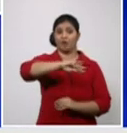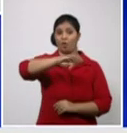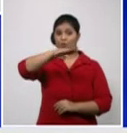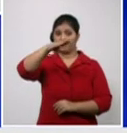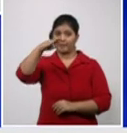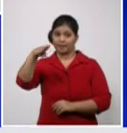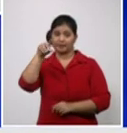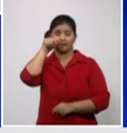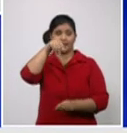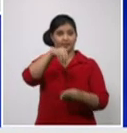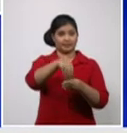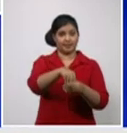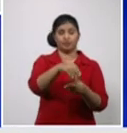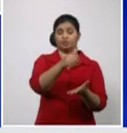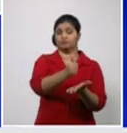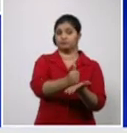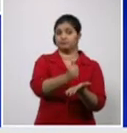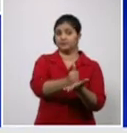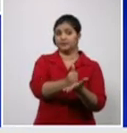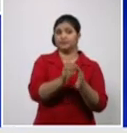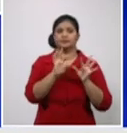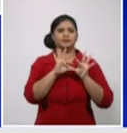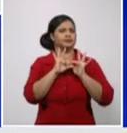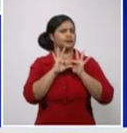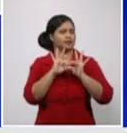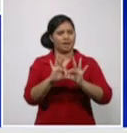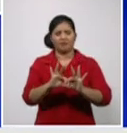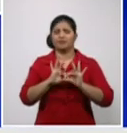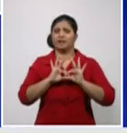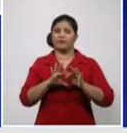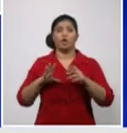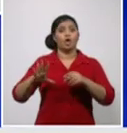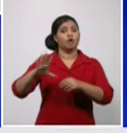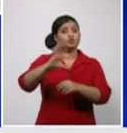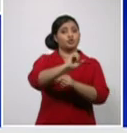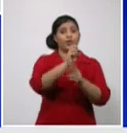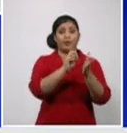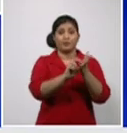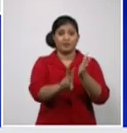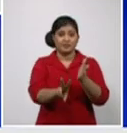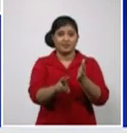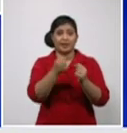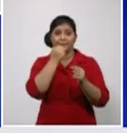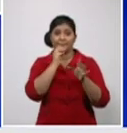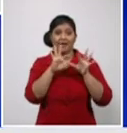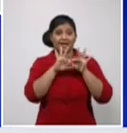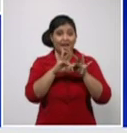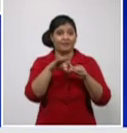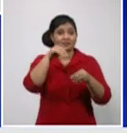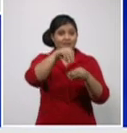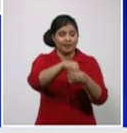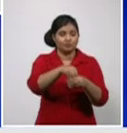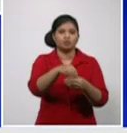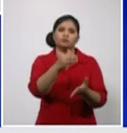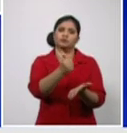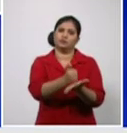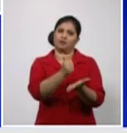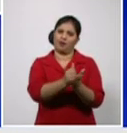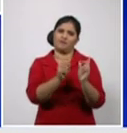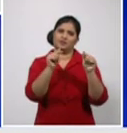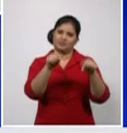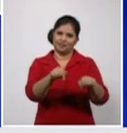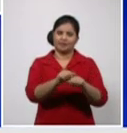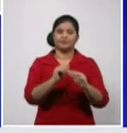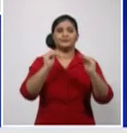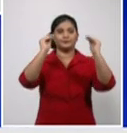municipio cabecera con la mayor tasa de toda la provincia, aunque después le sigue San